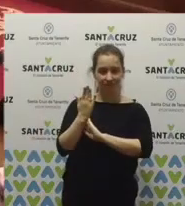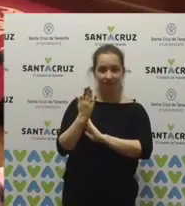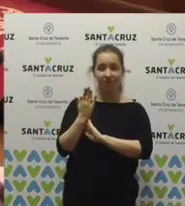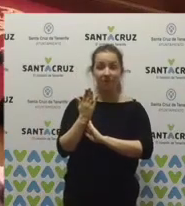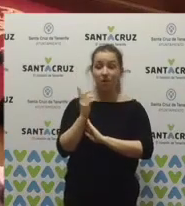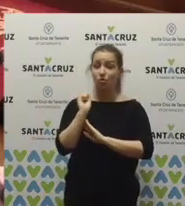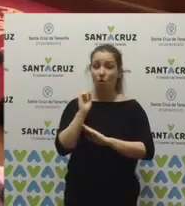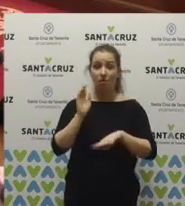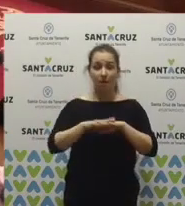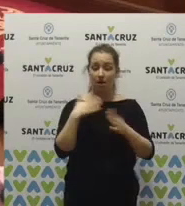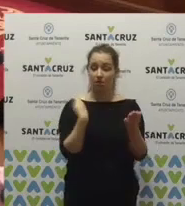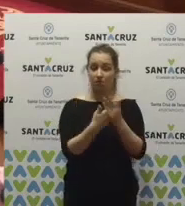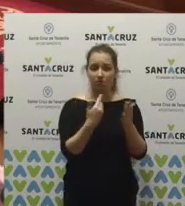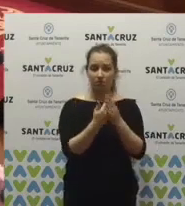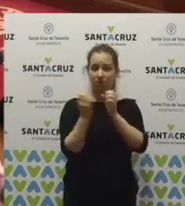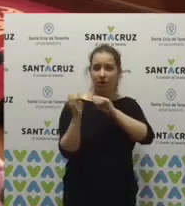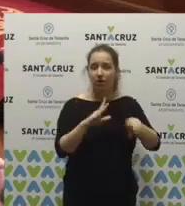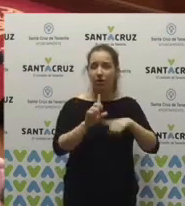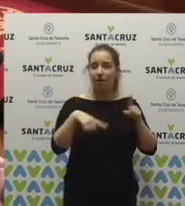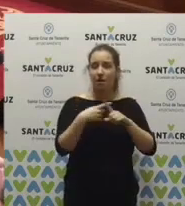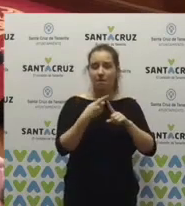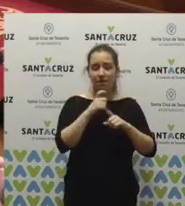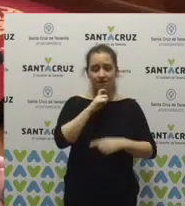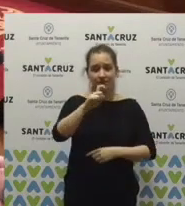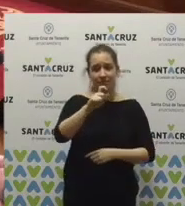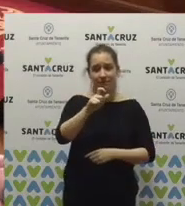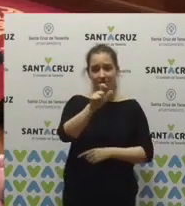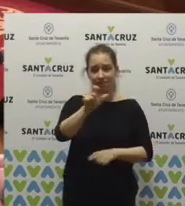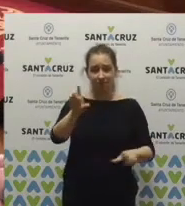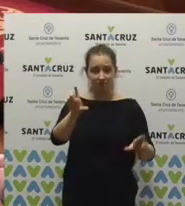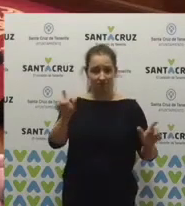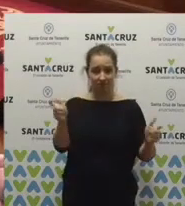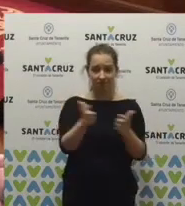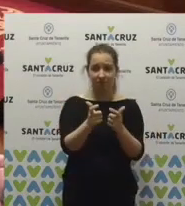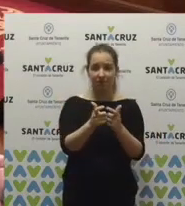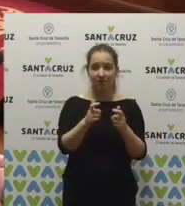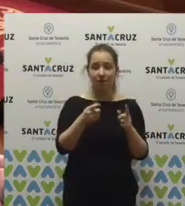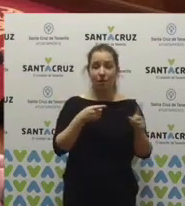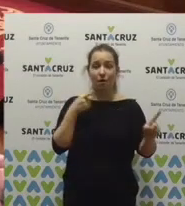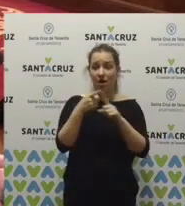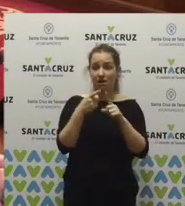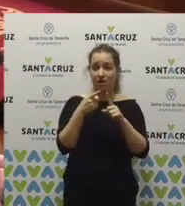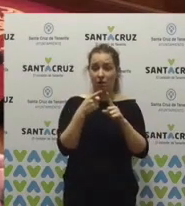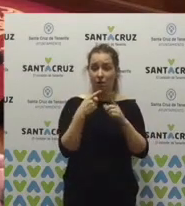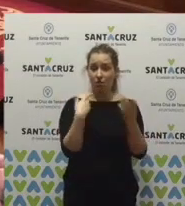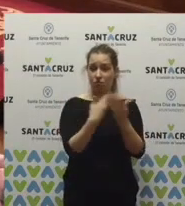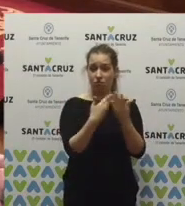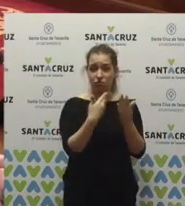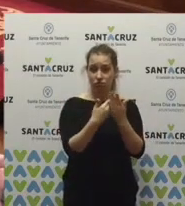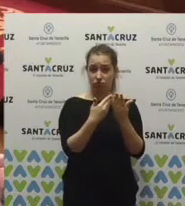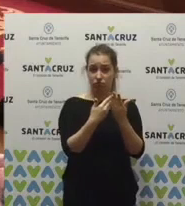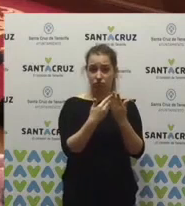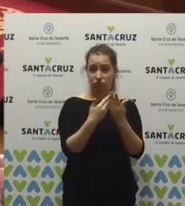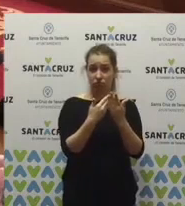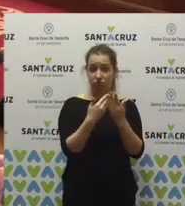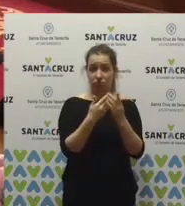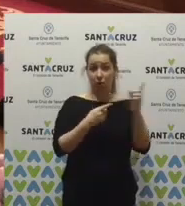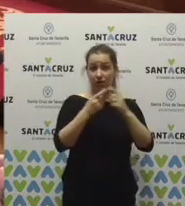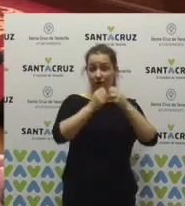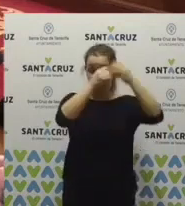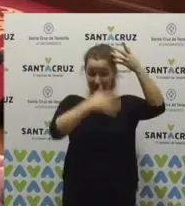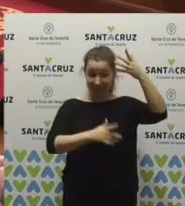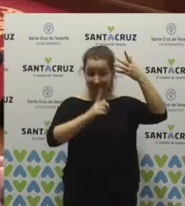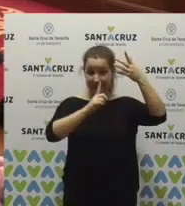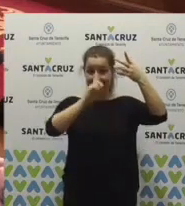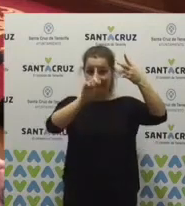certificación de este acuerdo a la junta electoral central a efectos de que expida la credencial a favor del siguiente de la lista del